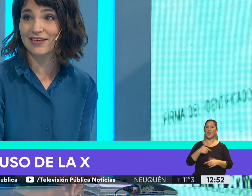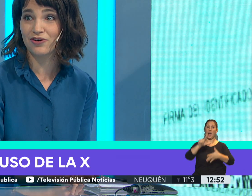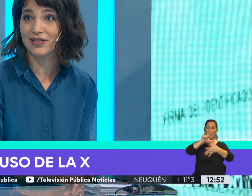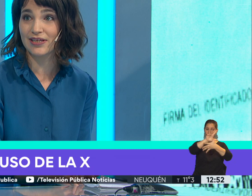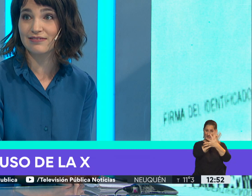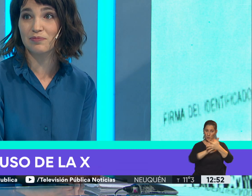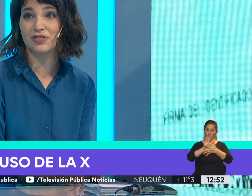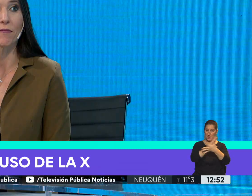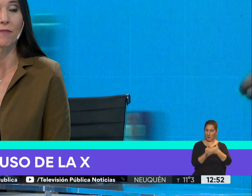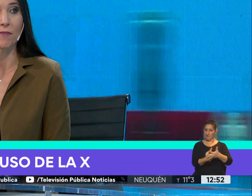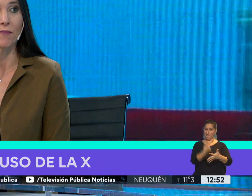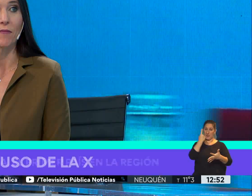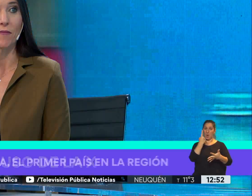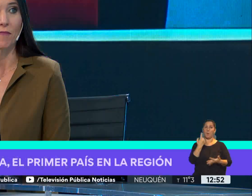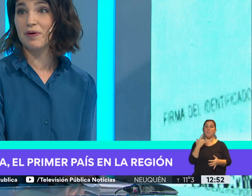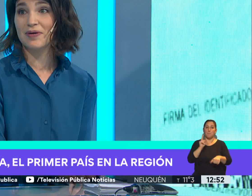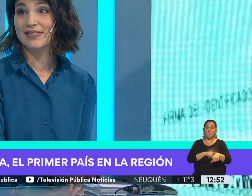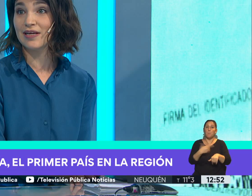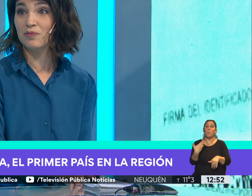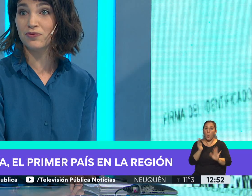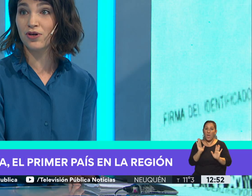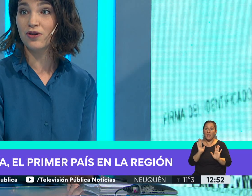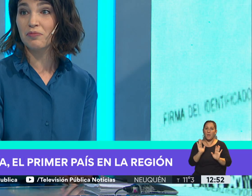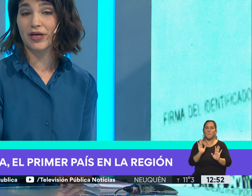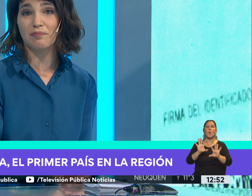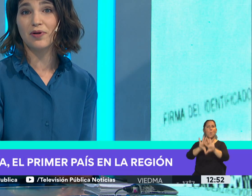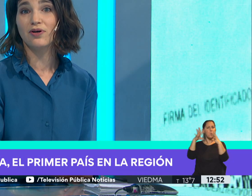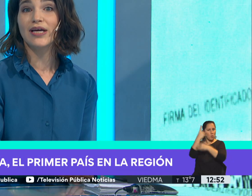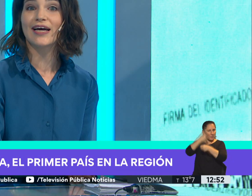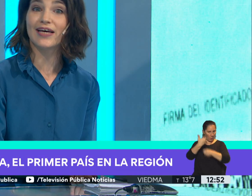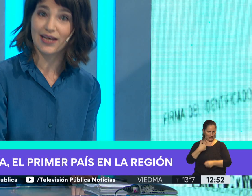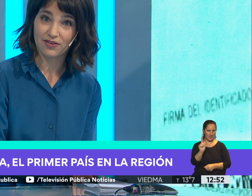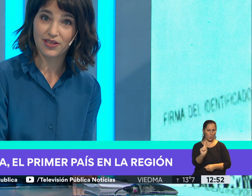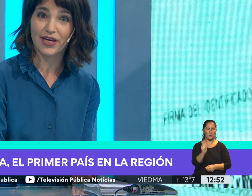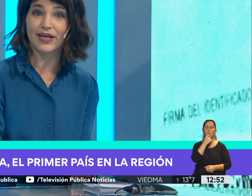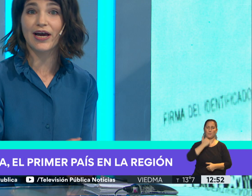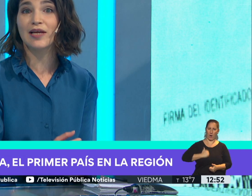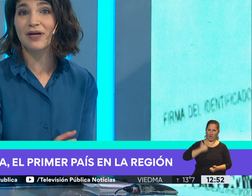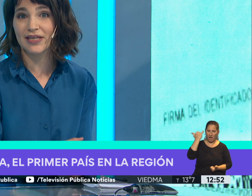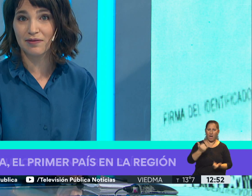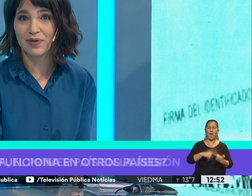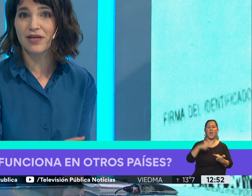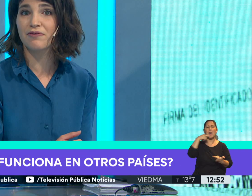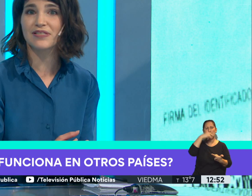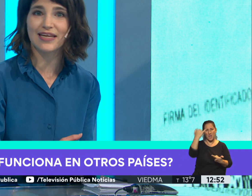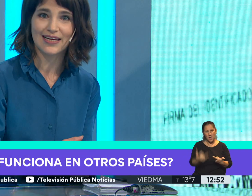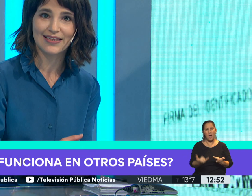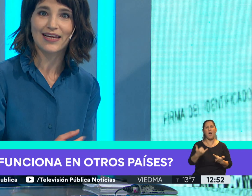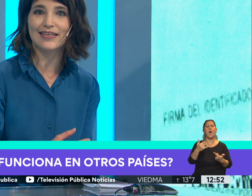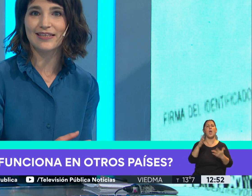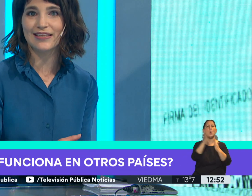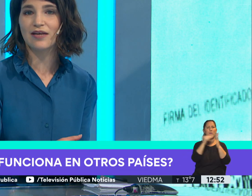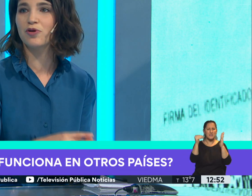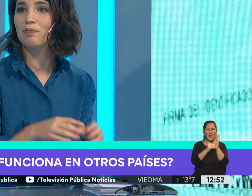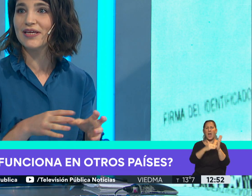en la región en tener esta posibilidad, no es el primer país en el mundo. Por ejemplo, Canadá lo tiene, Alemania también, Nueva Zelanda,